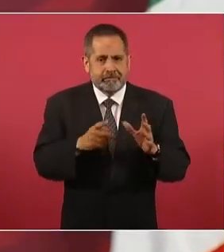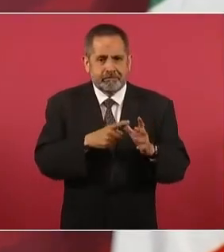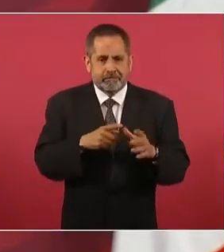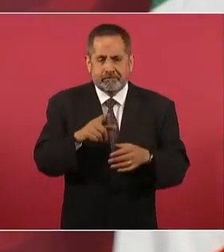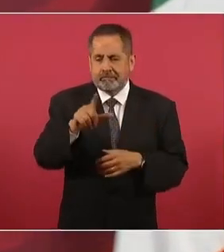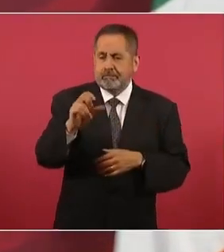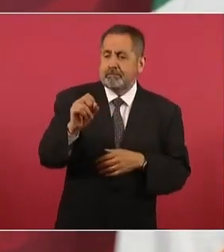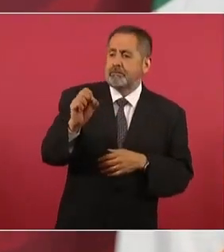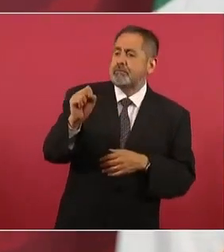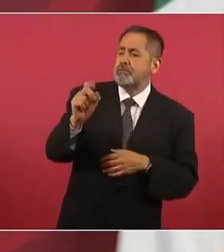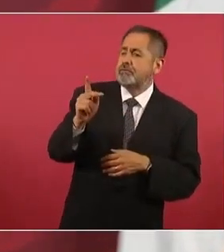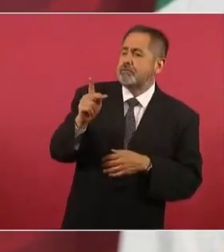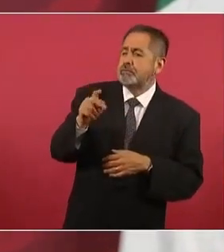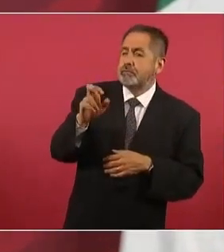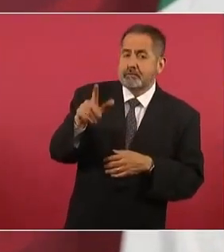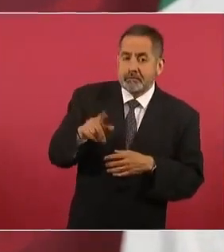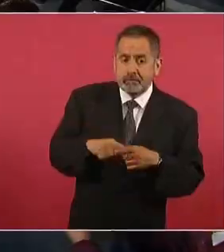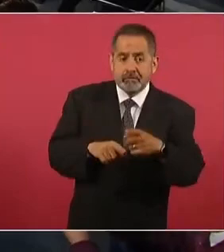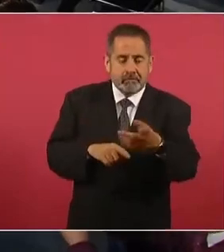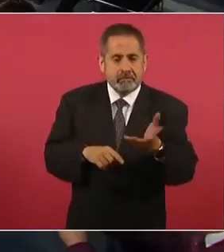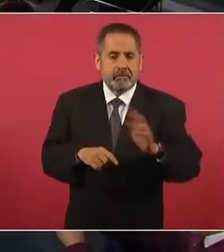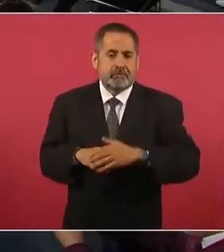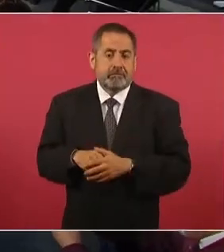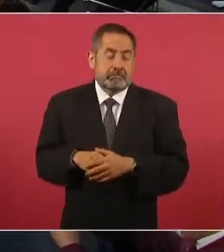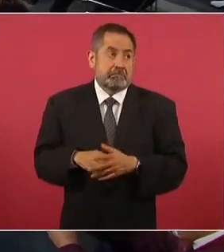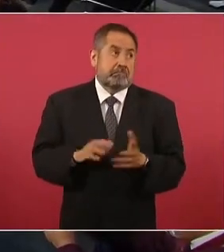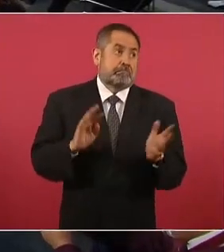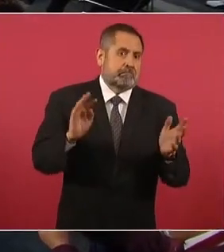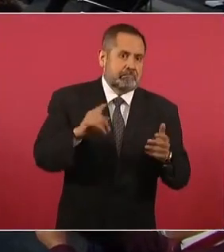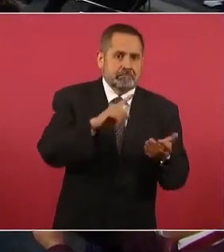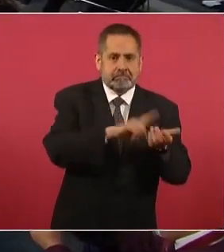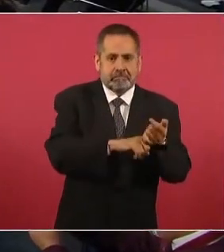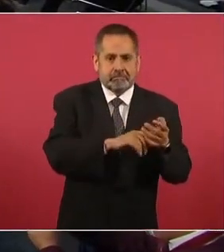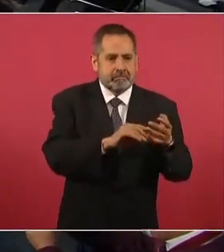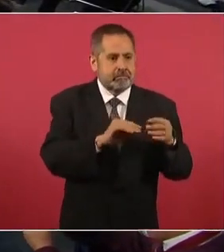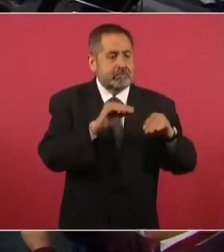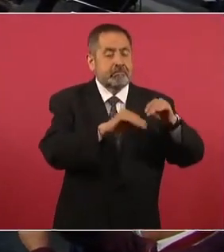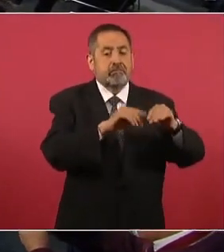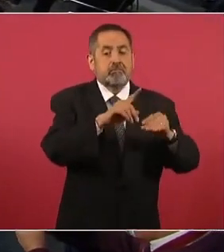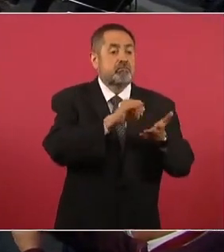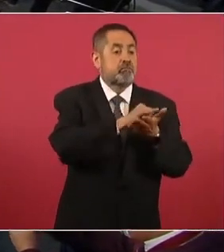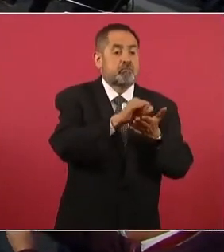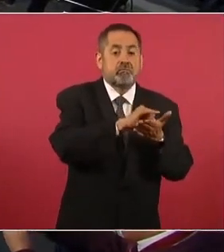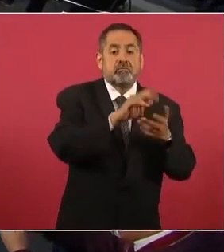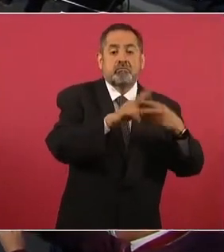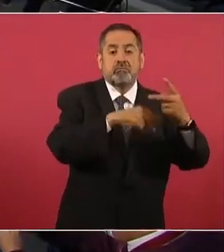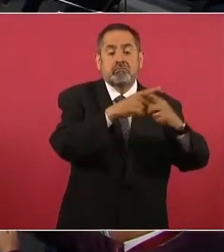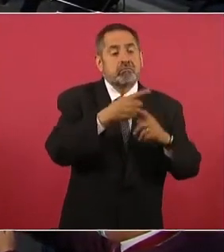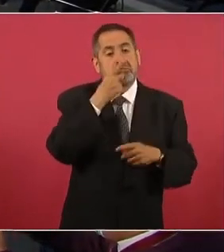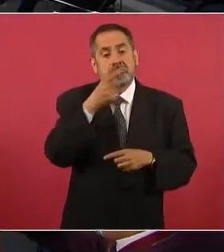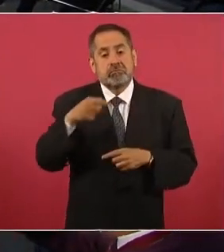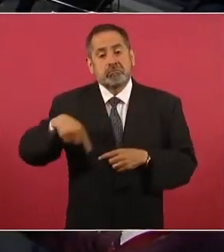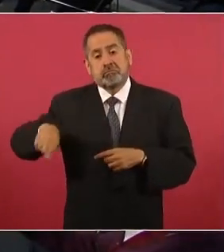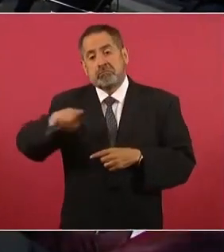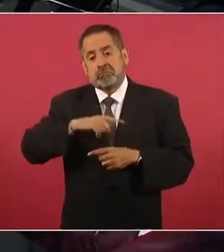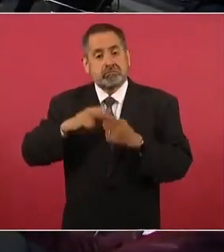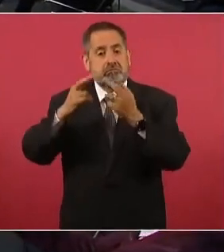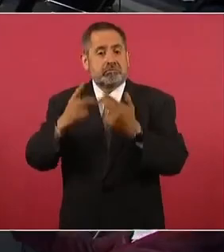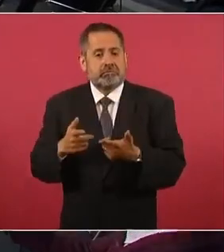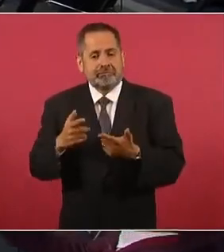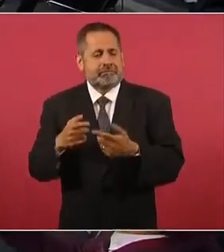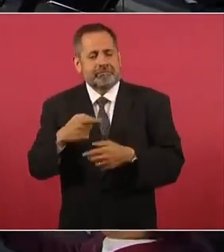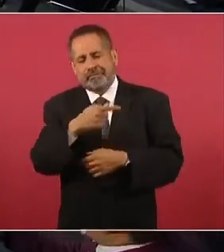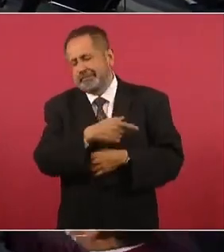o Leo Zuckerman, porque no vaya a hacer escala en Nueva York, porque va a decir que ya va a empezar a destruir la Estatua de la Libertad.